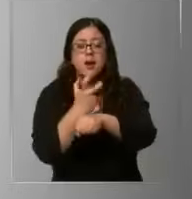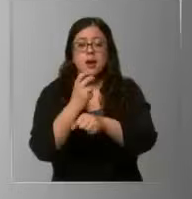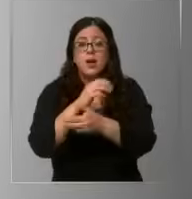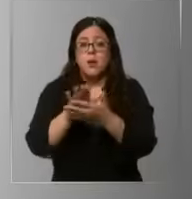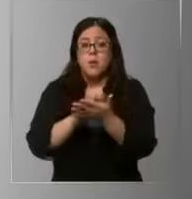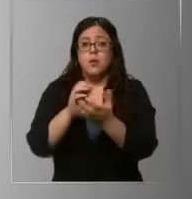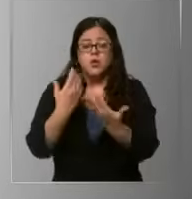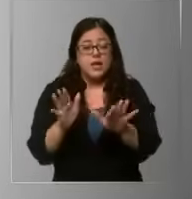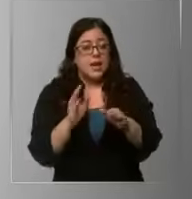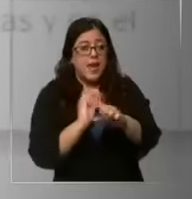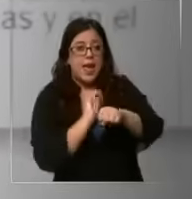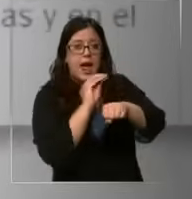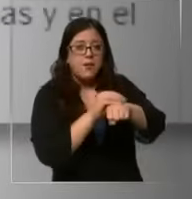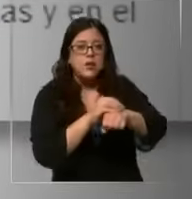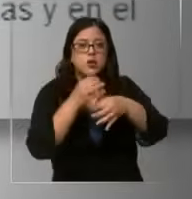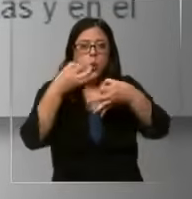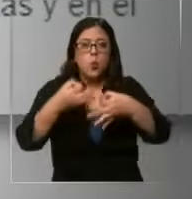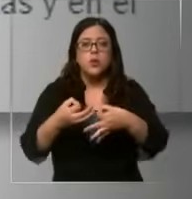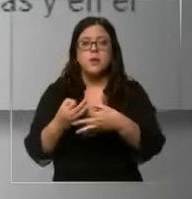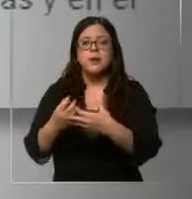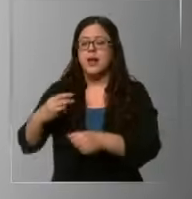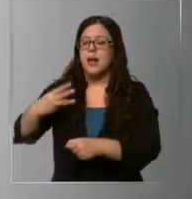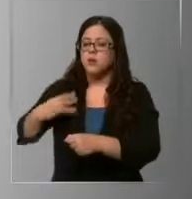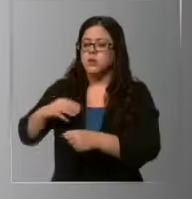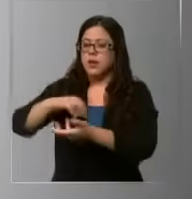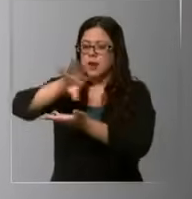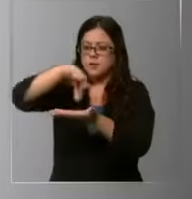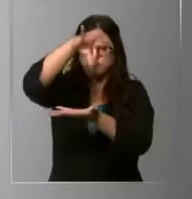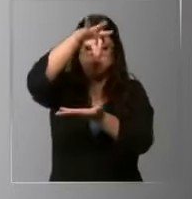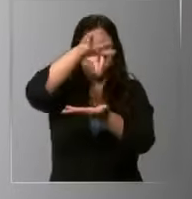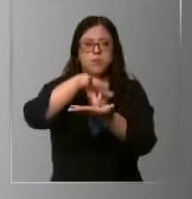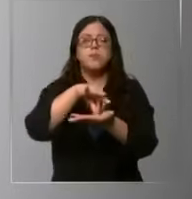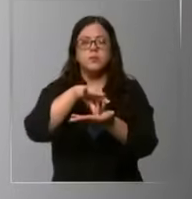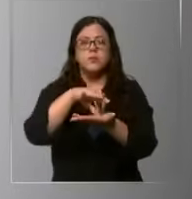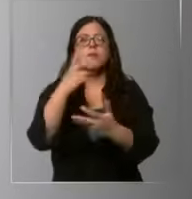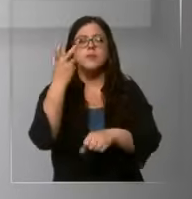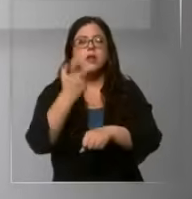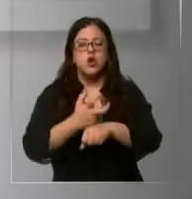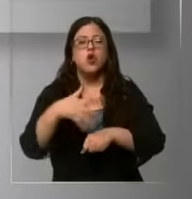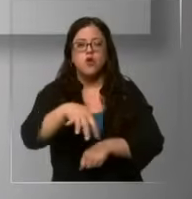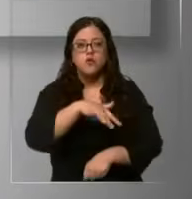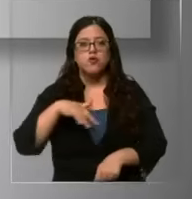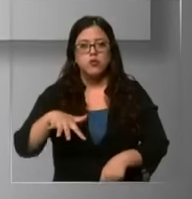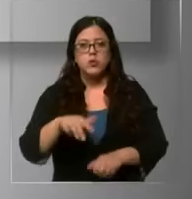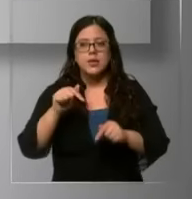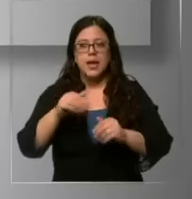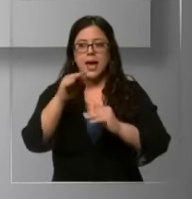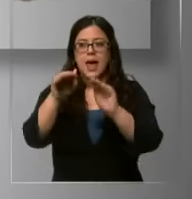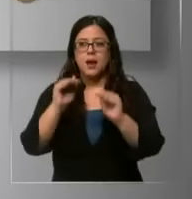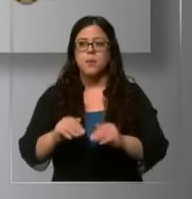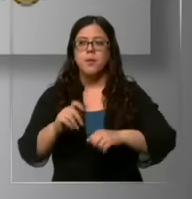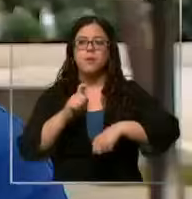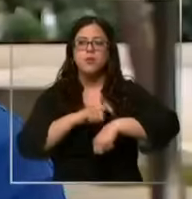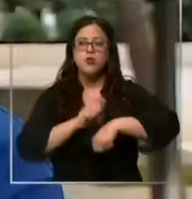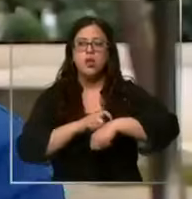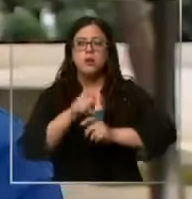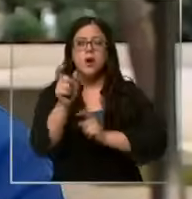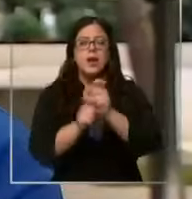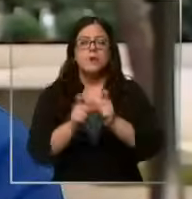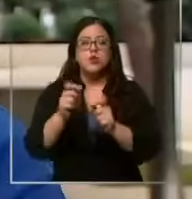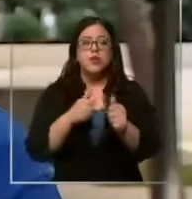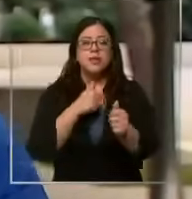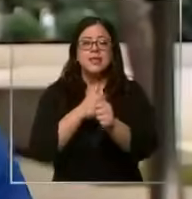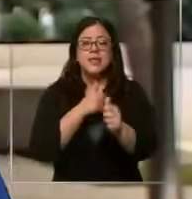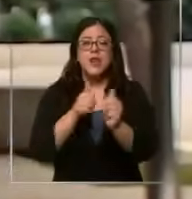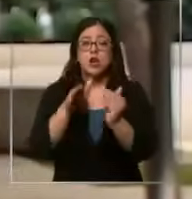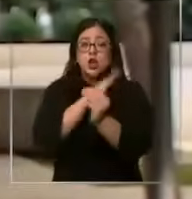robo, inmediatamente a la municipalidad le llega la ubicación del robo que está ocurriendo y simultáneamente este aviso le llega a los vecinos cercanos del